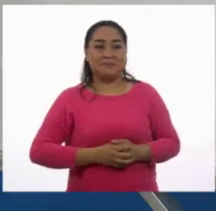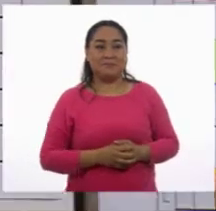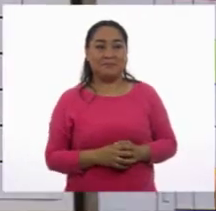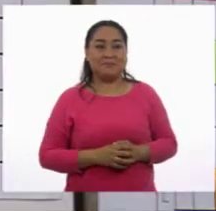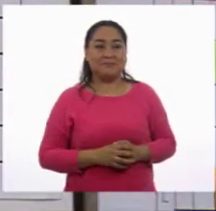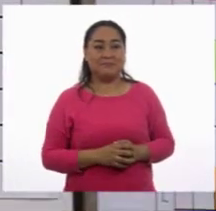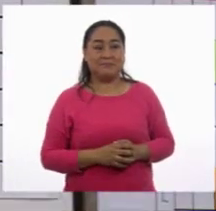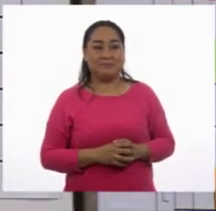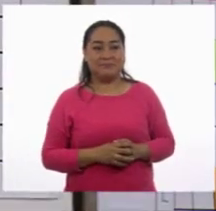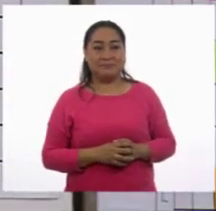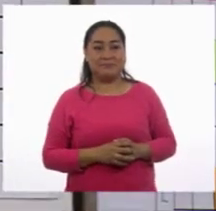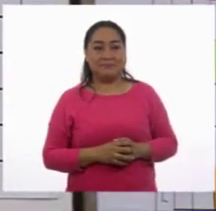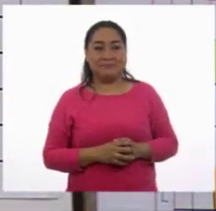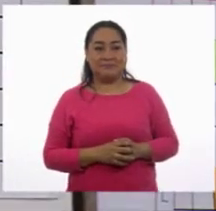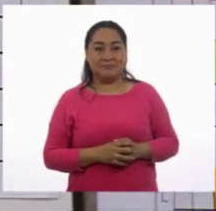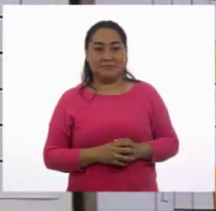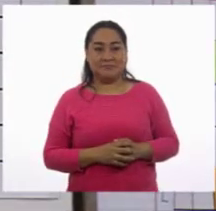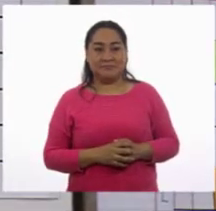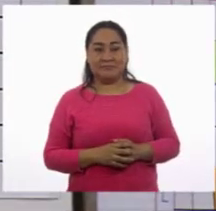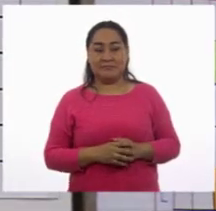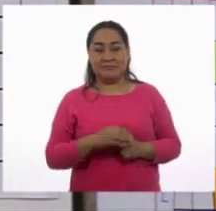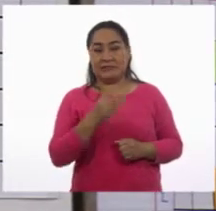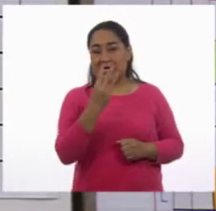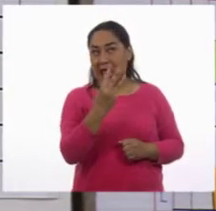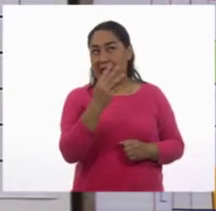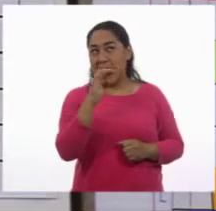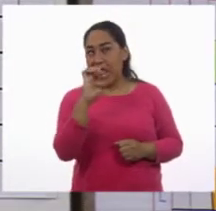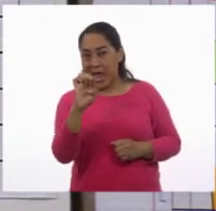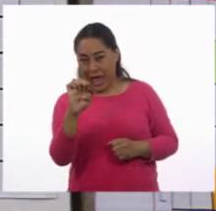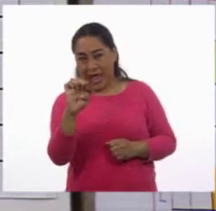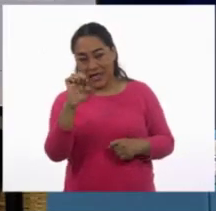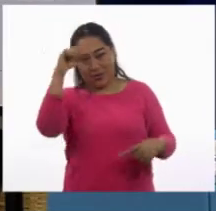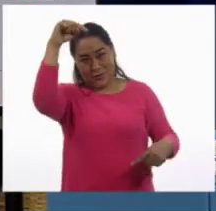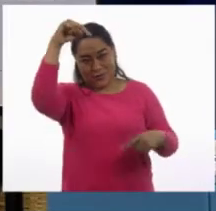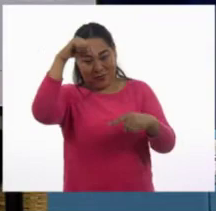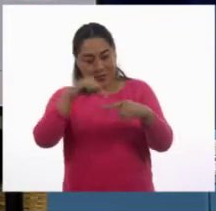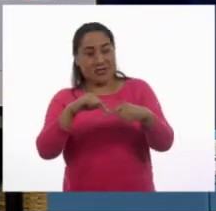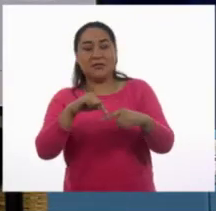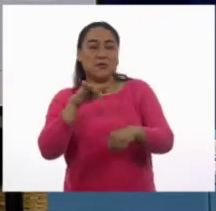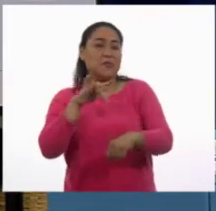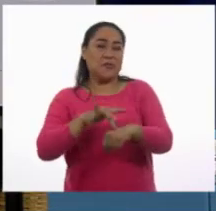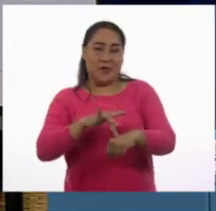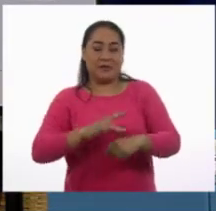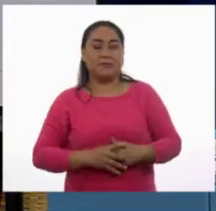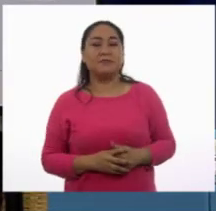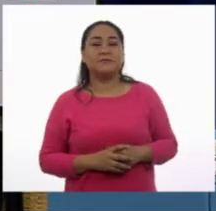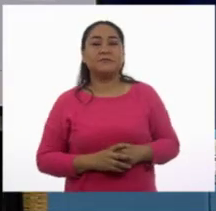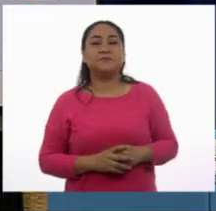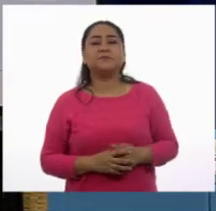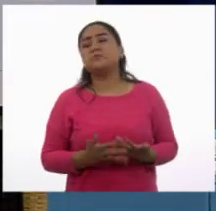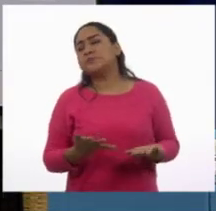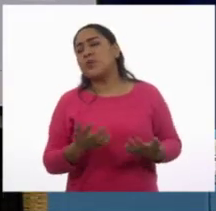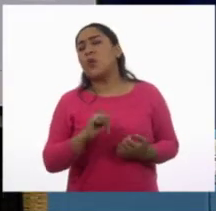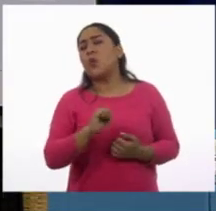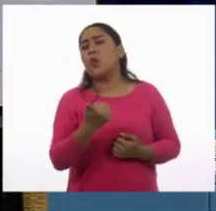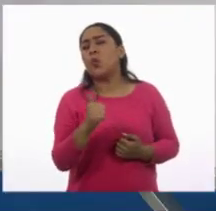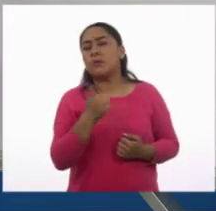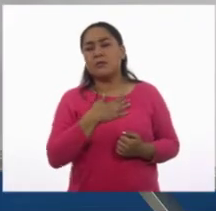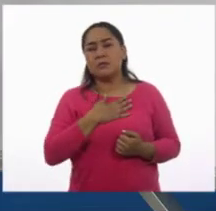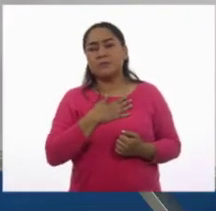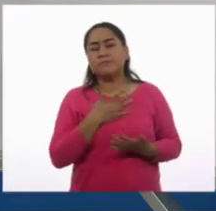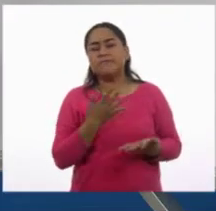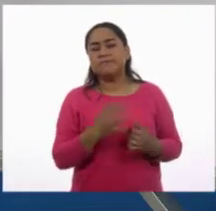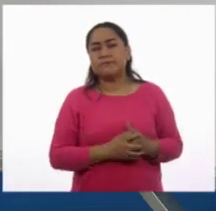Ah, ya tenía. 3E tocado. Ajá. Tú. Muy bien. Ahora en